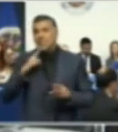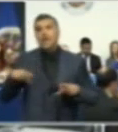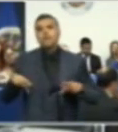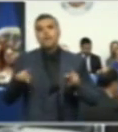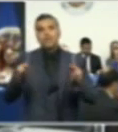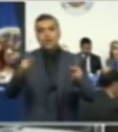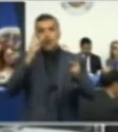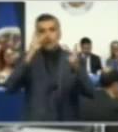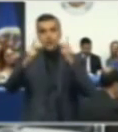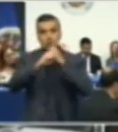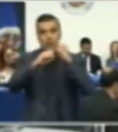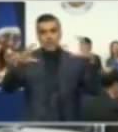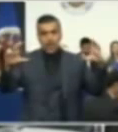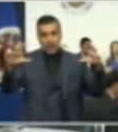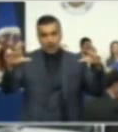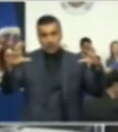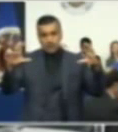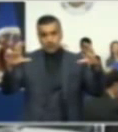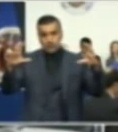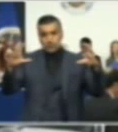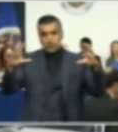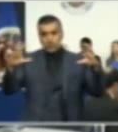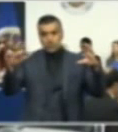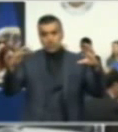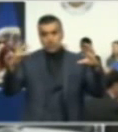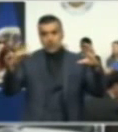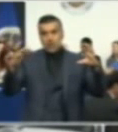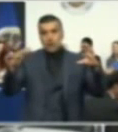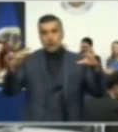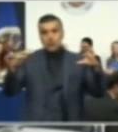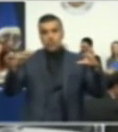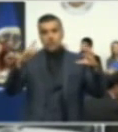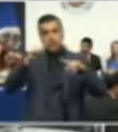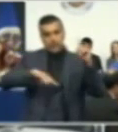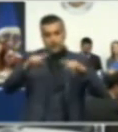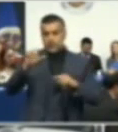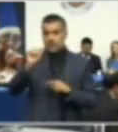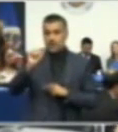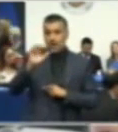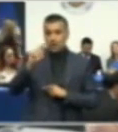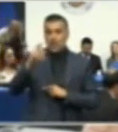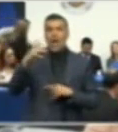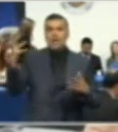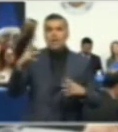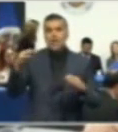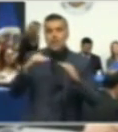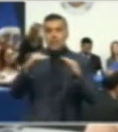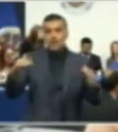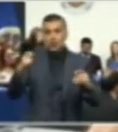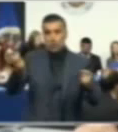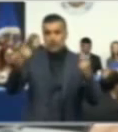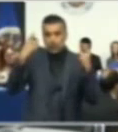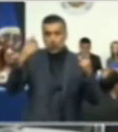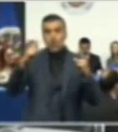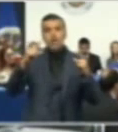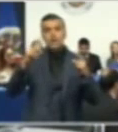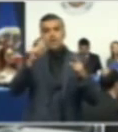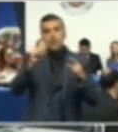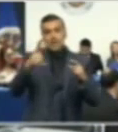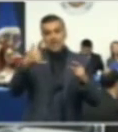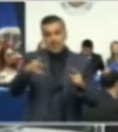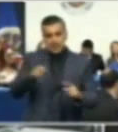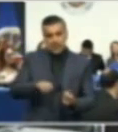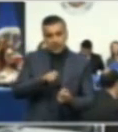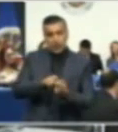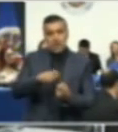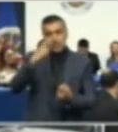permitido visualizar muchas veces al interior de los sectores, hasta qué nivel están comprendiendo el tema de la discapacidad y de manera